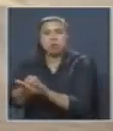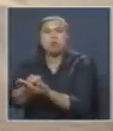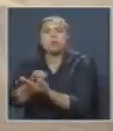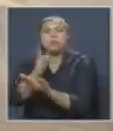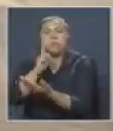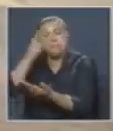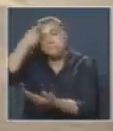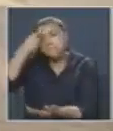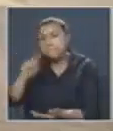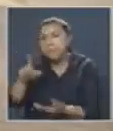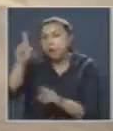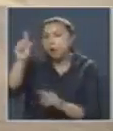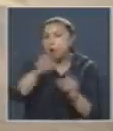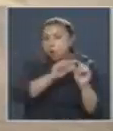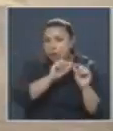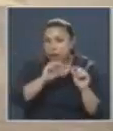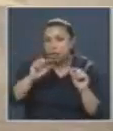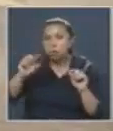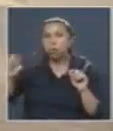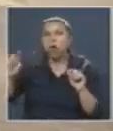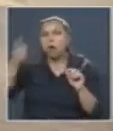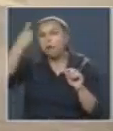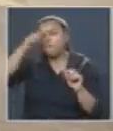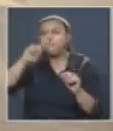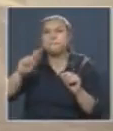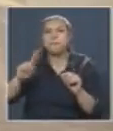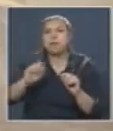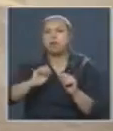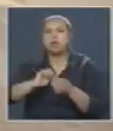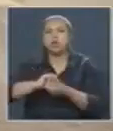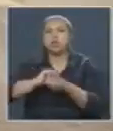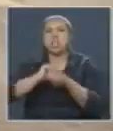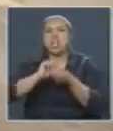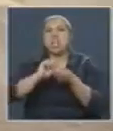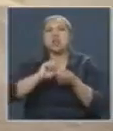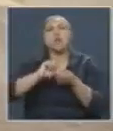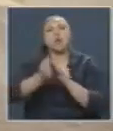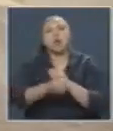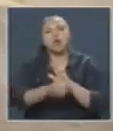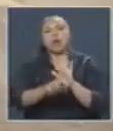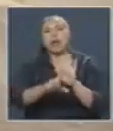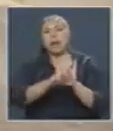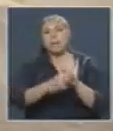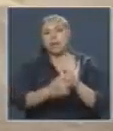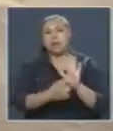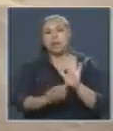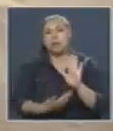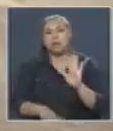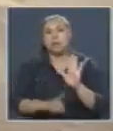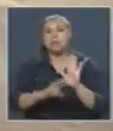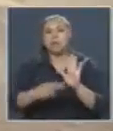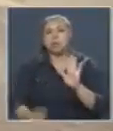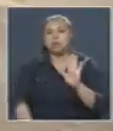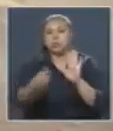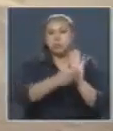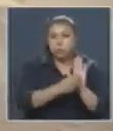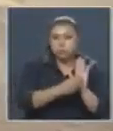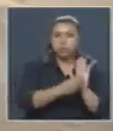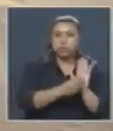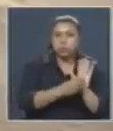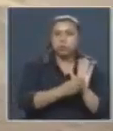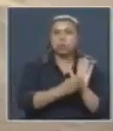supuestamente gradual pero no se enmienda la ley vigente sino que se reafirma el modelo del